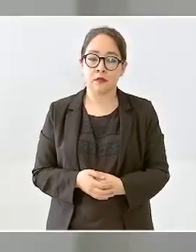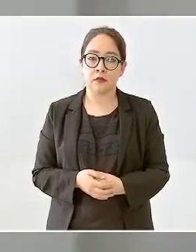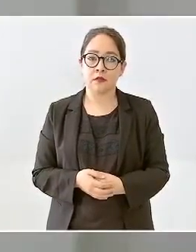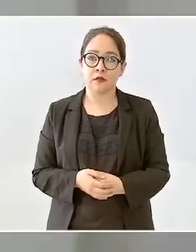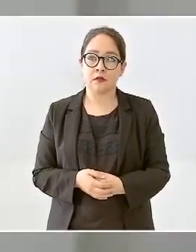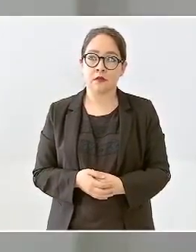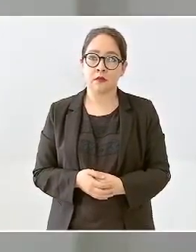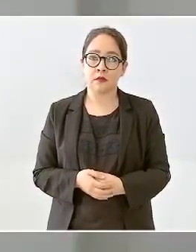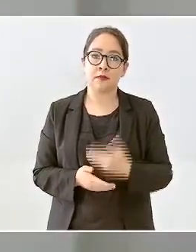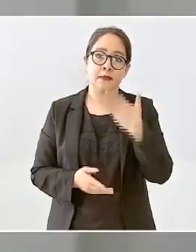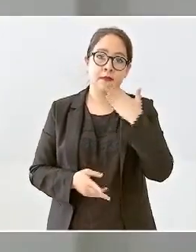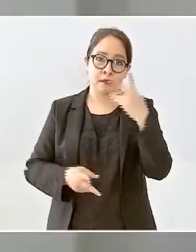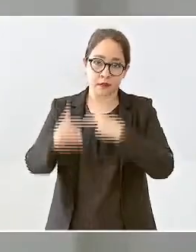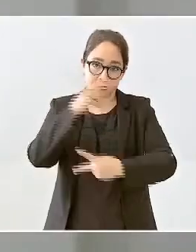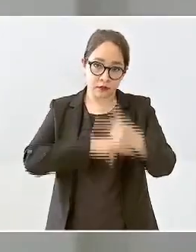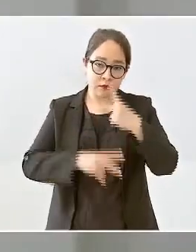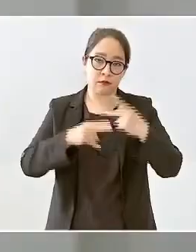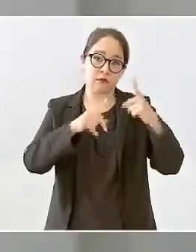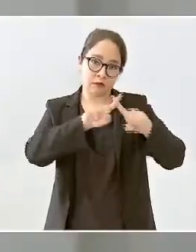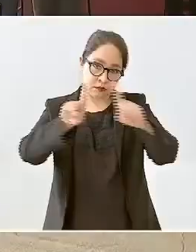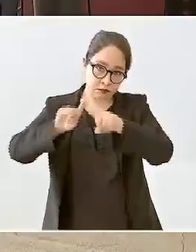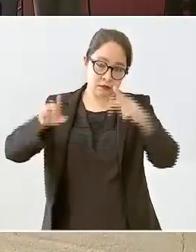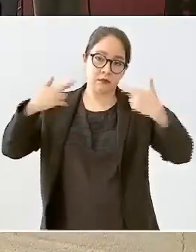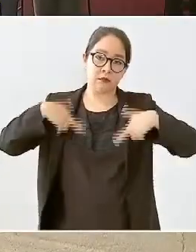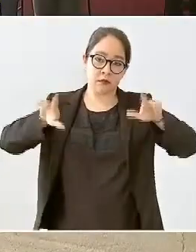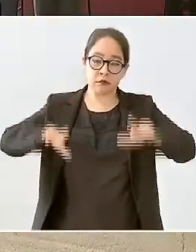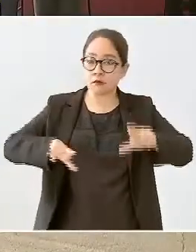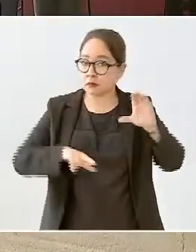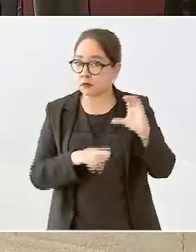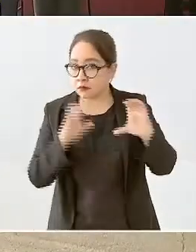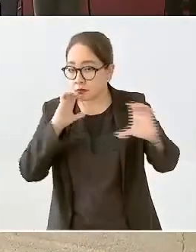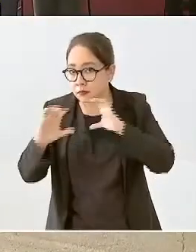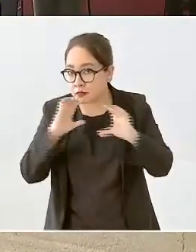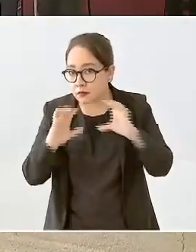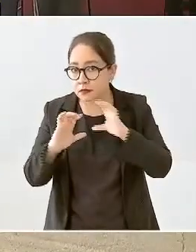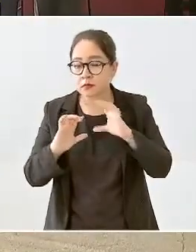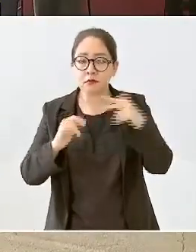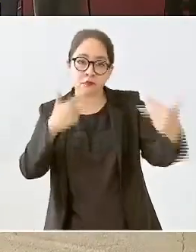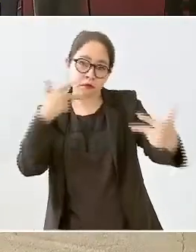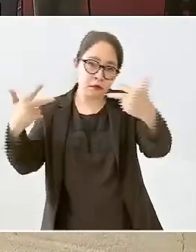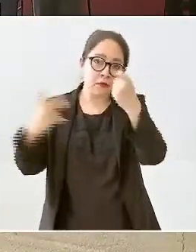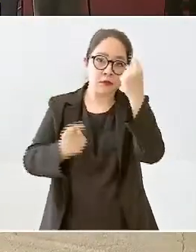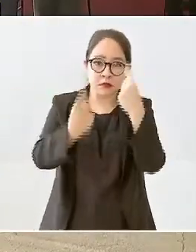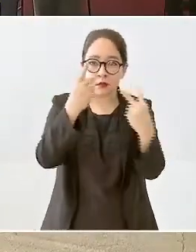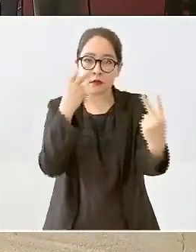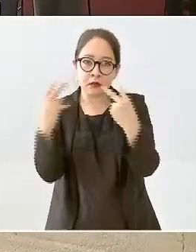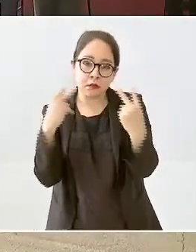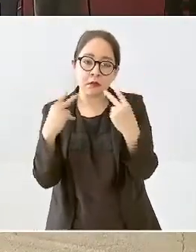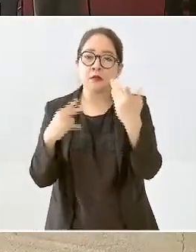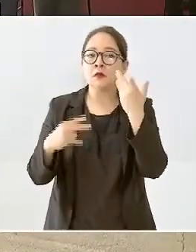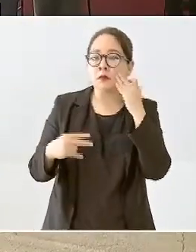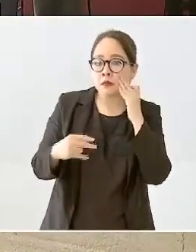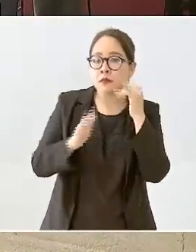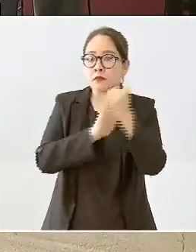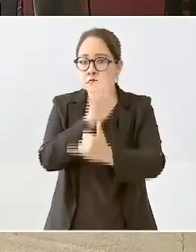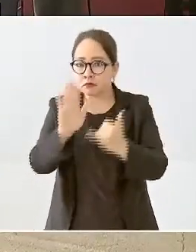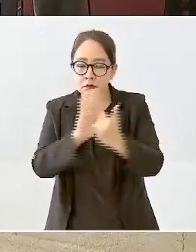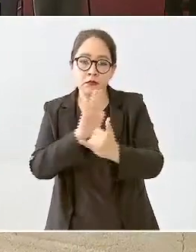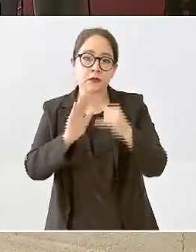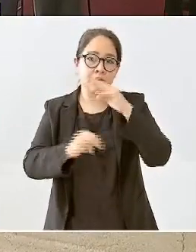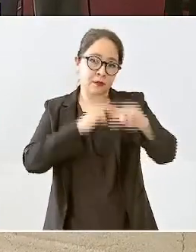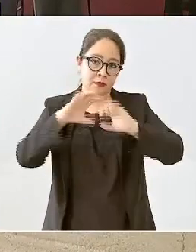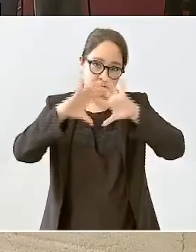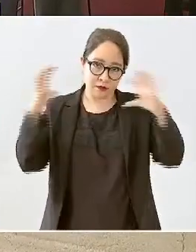Asimismo, damos la bienvenida a los representantes de los medios de comunicación y a quienes nos siguen a través de las redes sociales en todo el mundo. Todas y